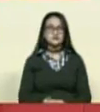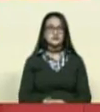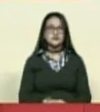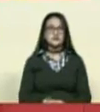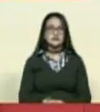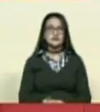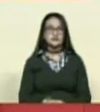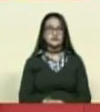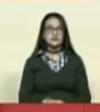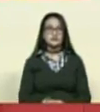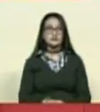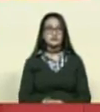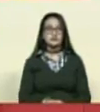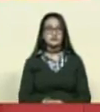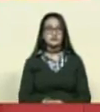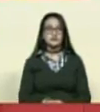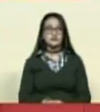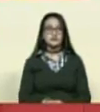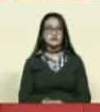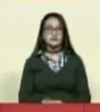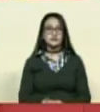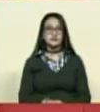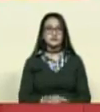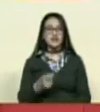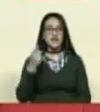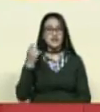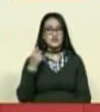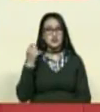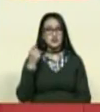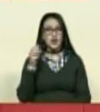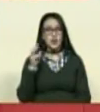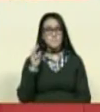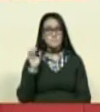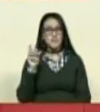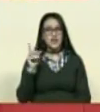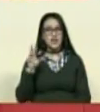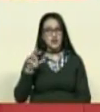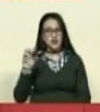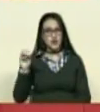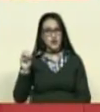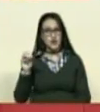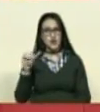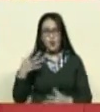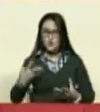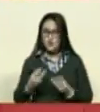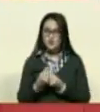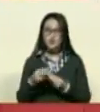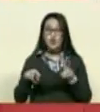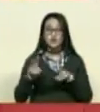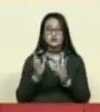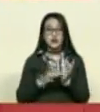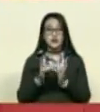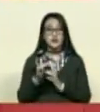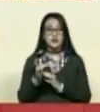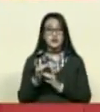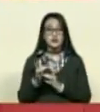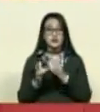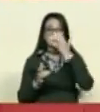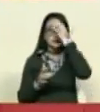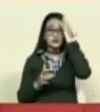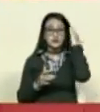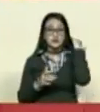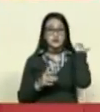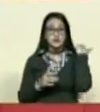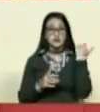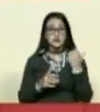Tarek William Saab, el diputado Pedro Carreño, estábamos juntos, 12 de abril,